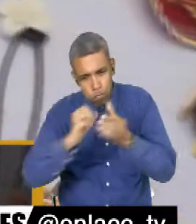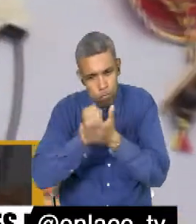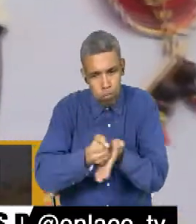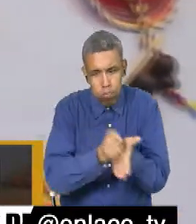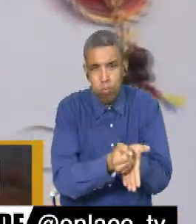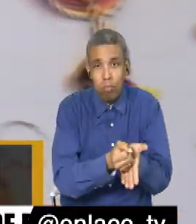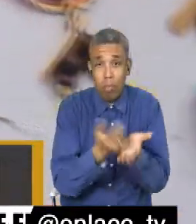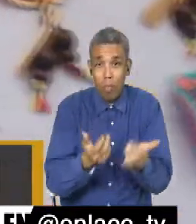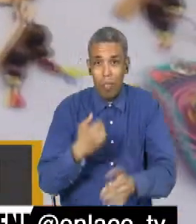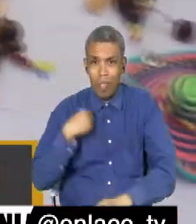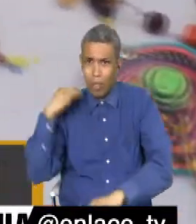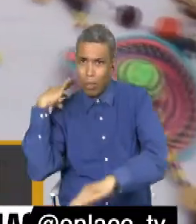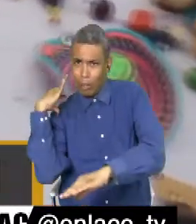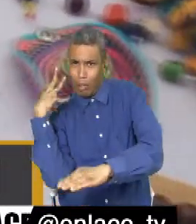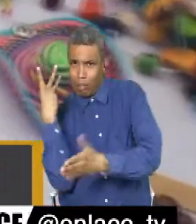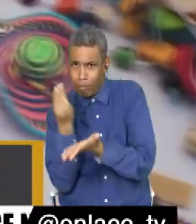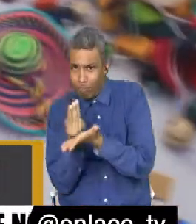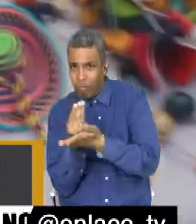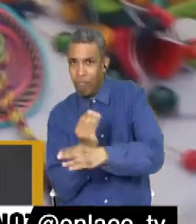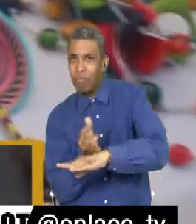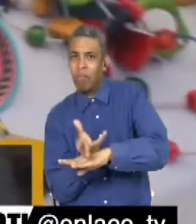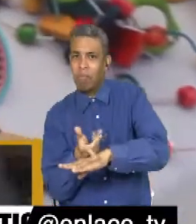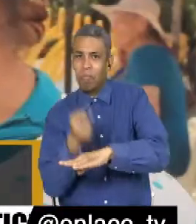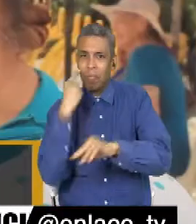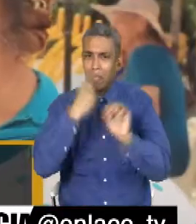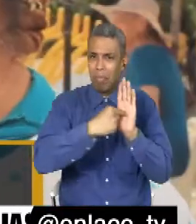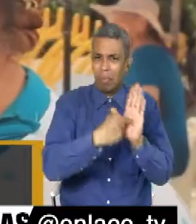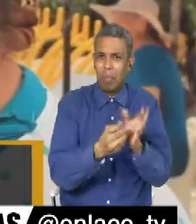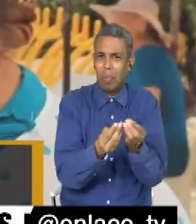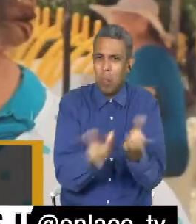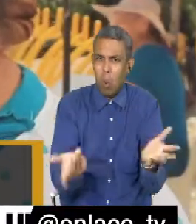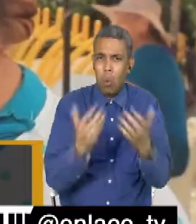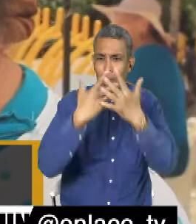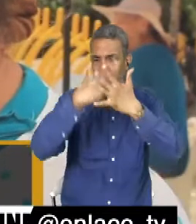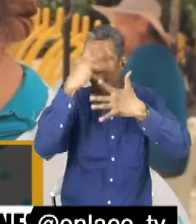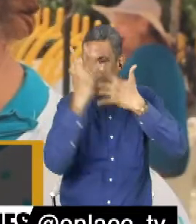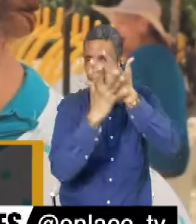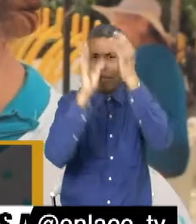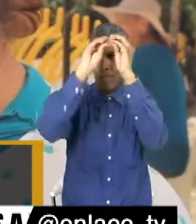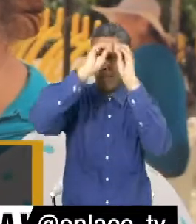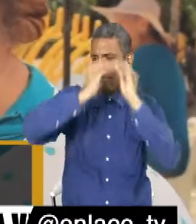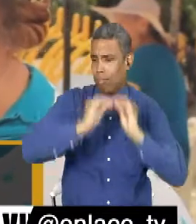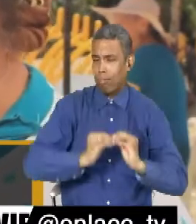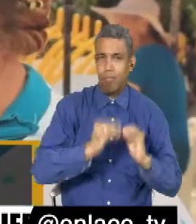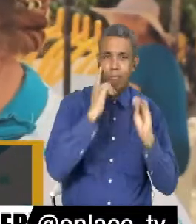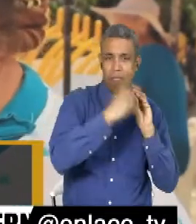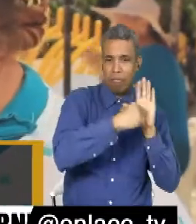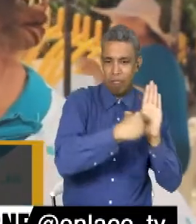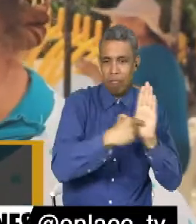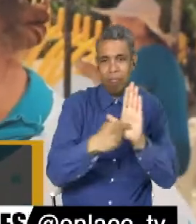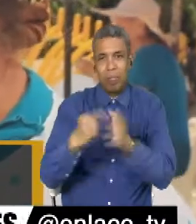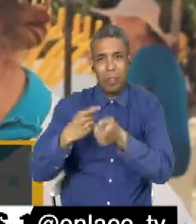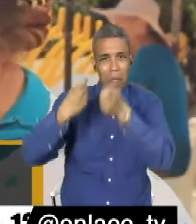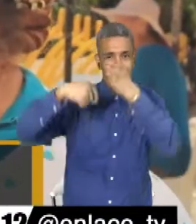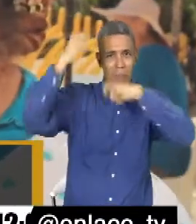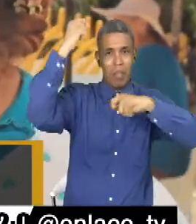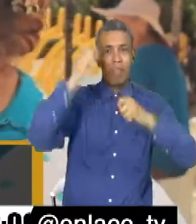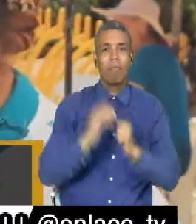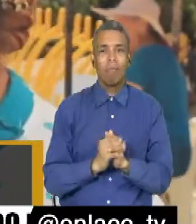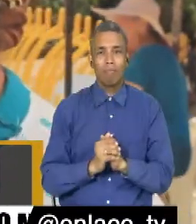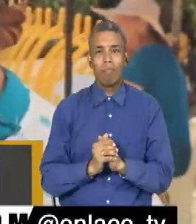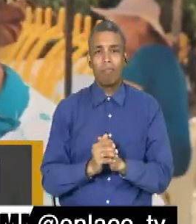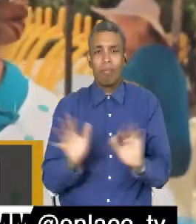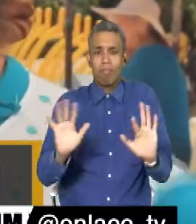en pequeños stand en el malecón del Cristo Petrolero. ¿Qué nos representa? Pues mucha seguridad, porque ya teniendo